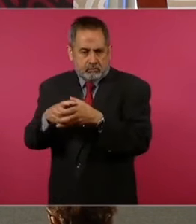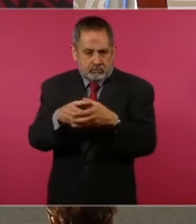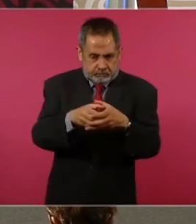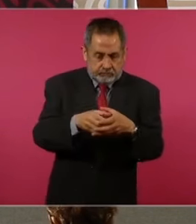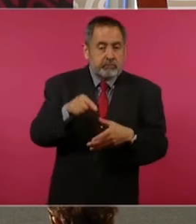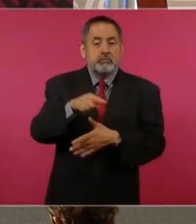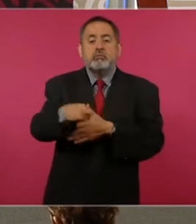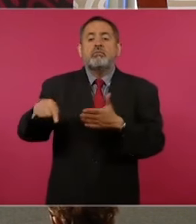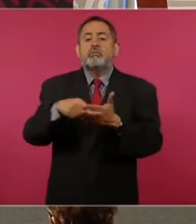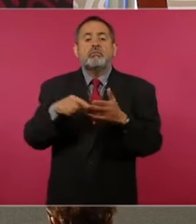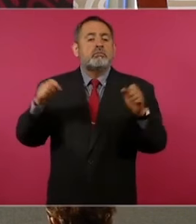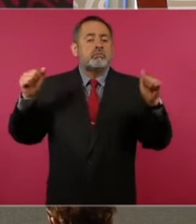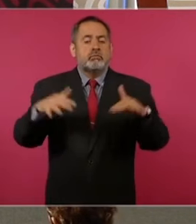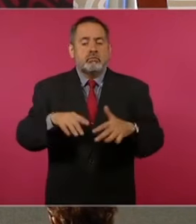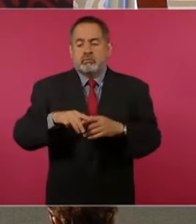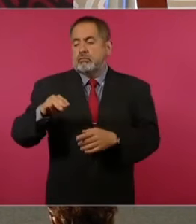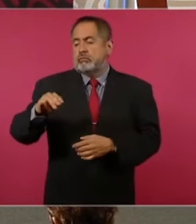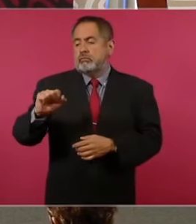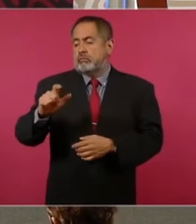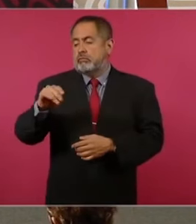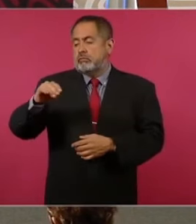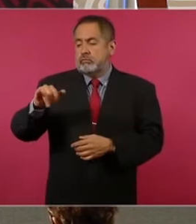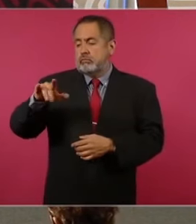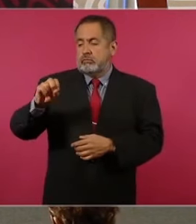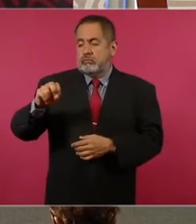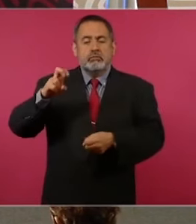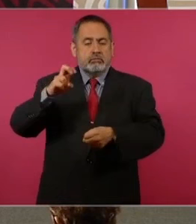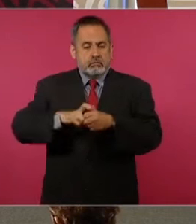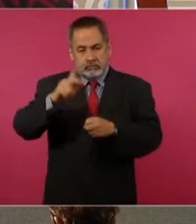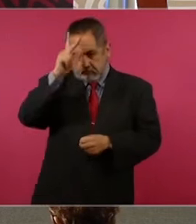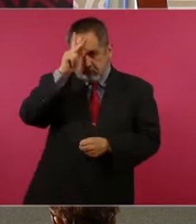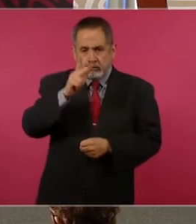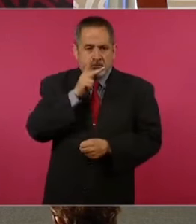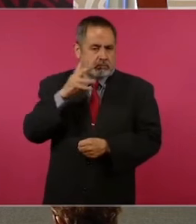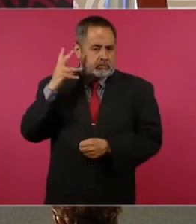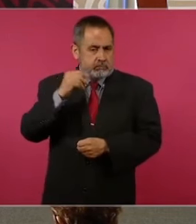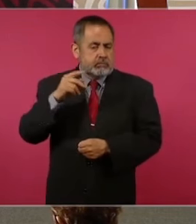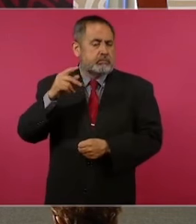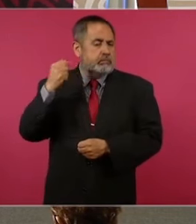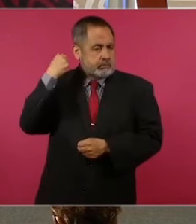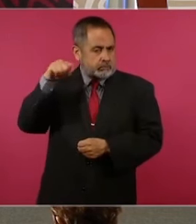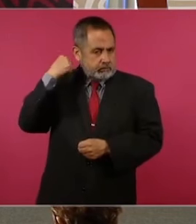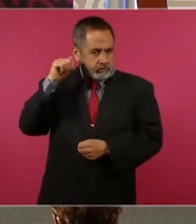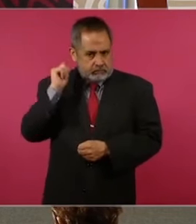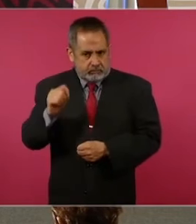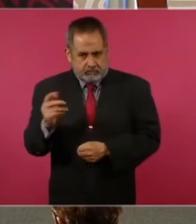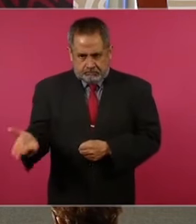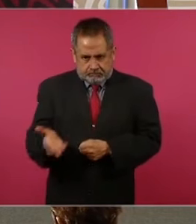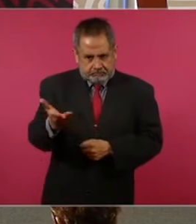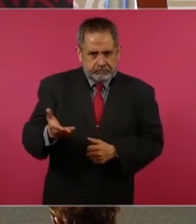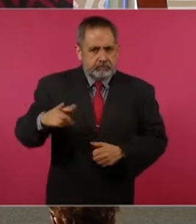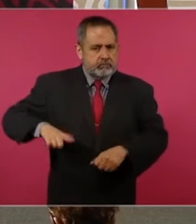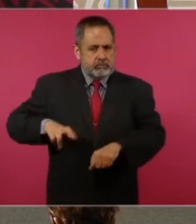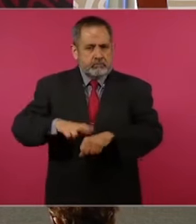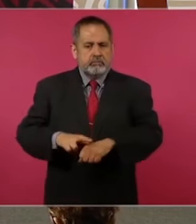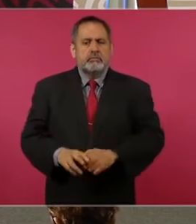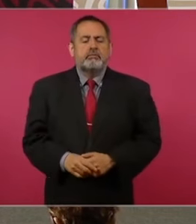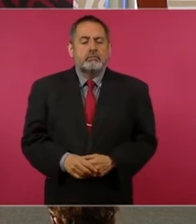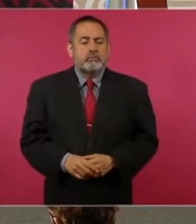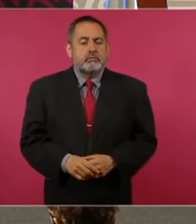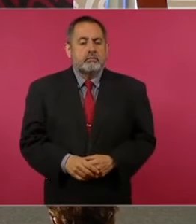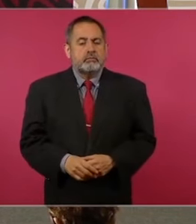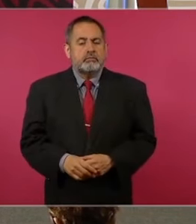con servicios ampliados, Maximiliano Dorantes, en Villahermosa, Tabasco. Adelante, por favor, gobernador Carlos Merino. Muy